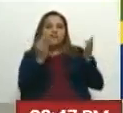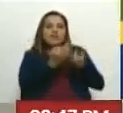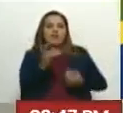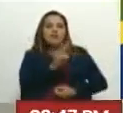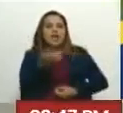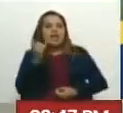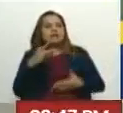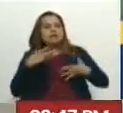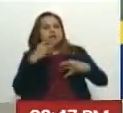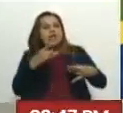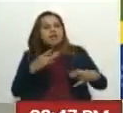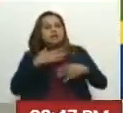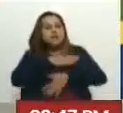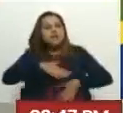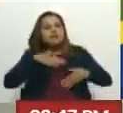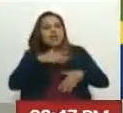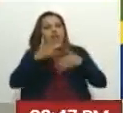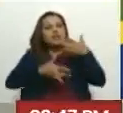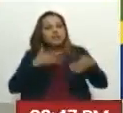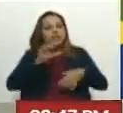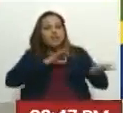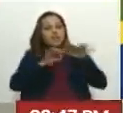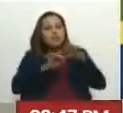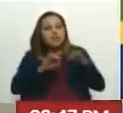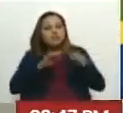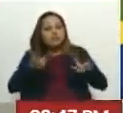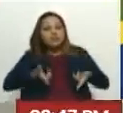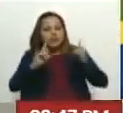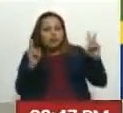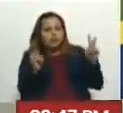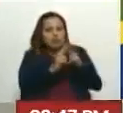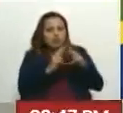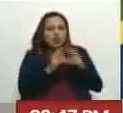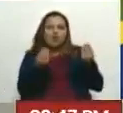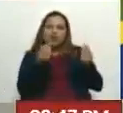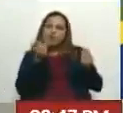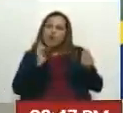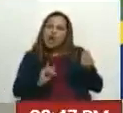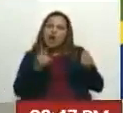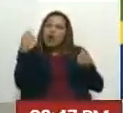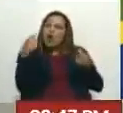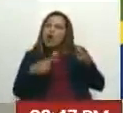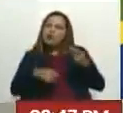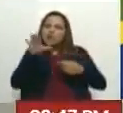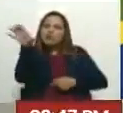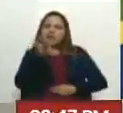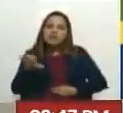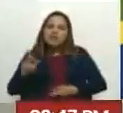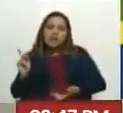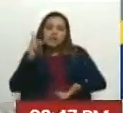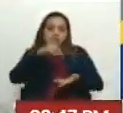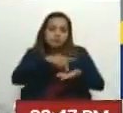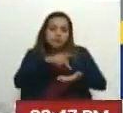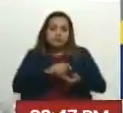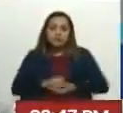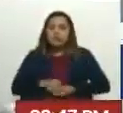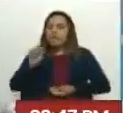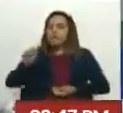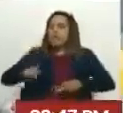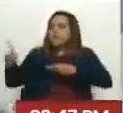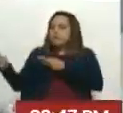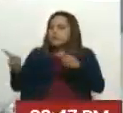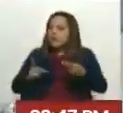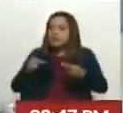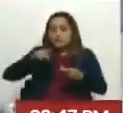estas obras, que además nos va a permitir conocer cómo se hace en otros países y que nos van a estar visitando. Sí, la invitación es a que